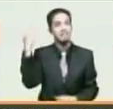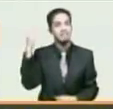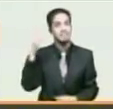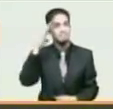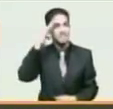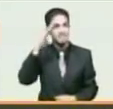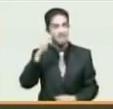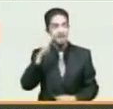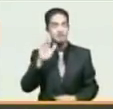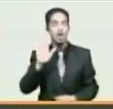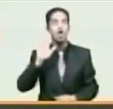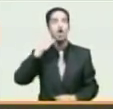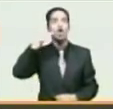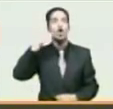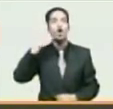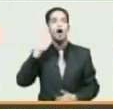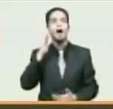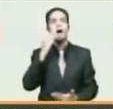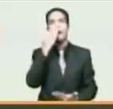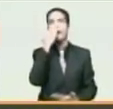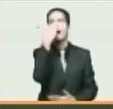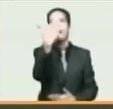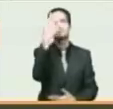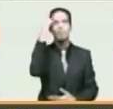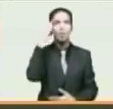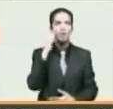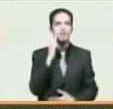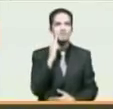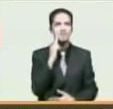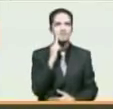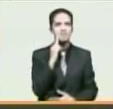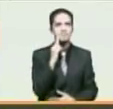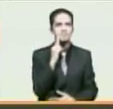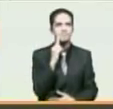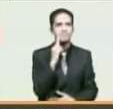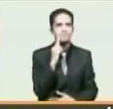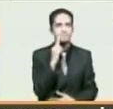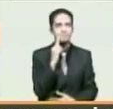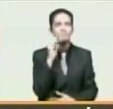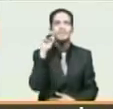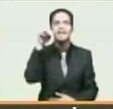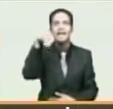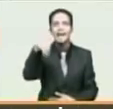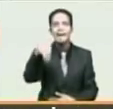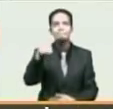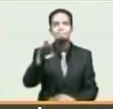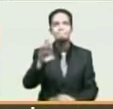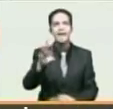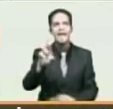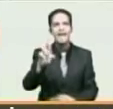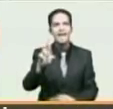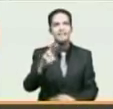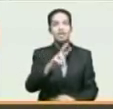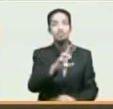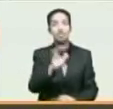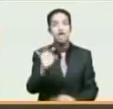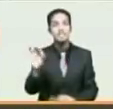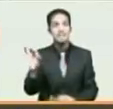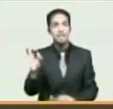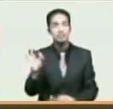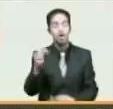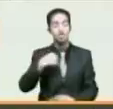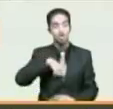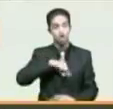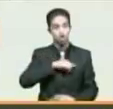ante Bolívar, juro por el Dios de mis padres, nuestro Movimiento Revolucionario 200, allá en la Academia Militar de Cadetes,